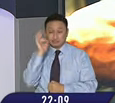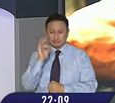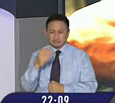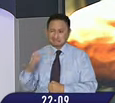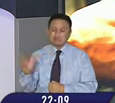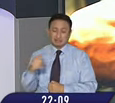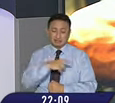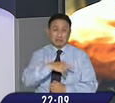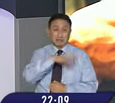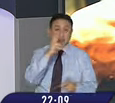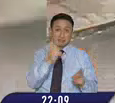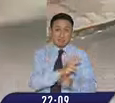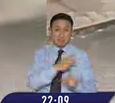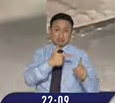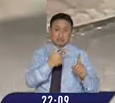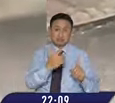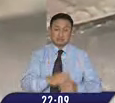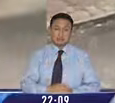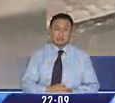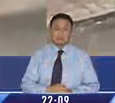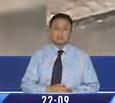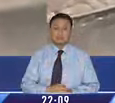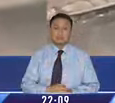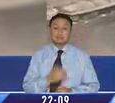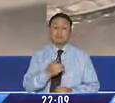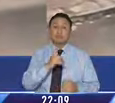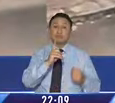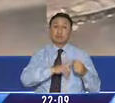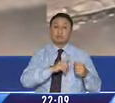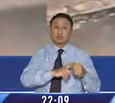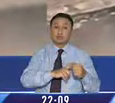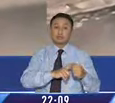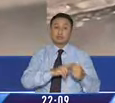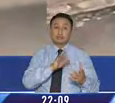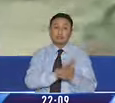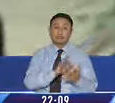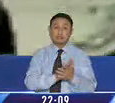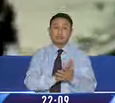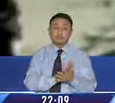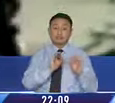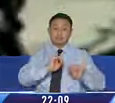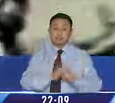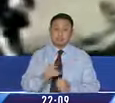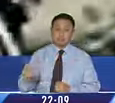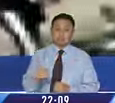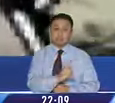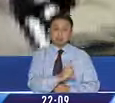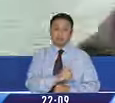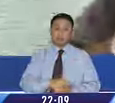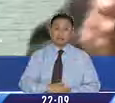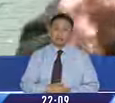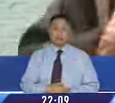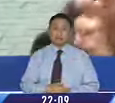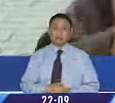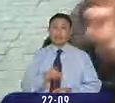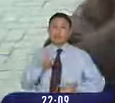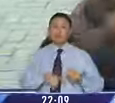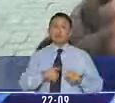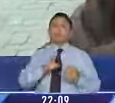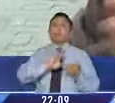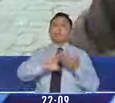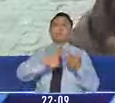el desempleo. En Quito no se puede caminar con tranquilidad mientras se transita por sus calles. Discúlpeme,